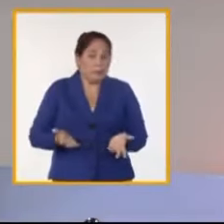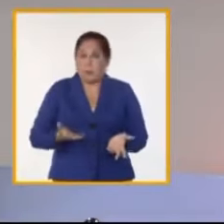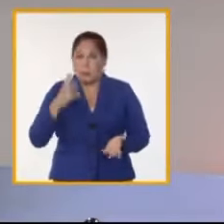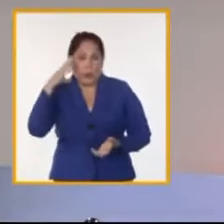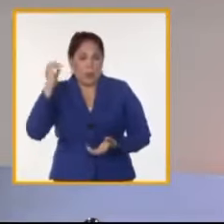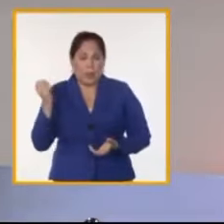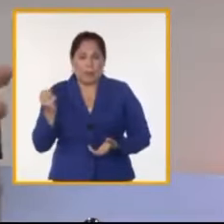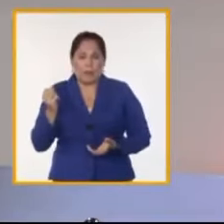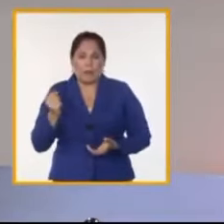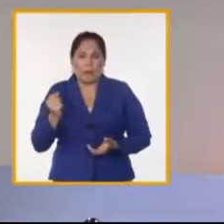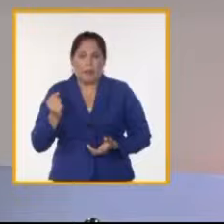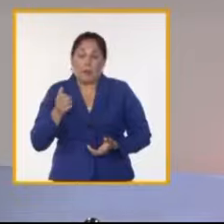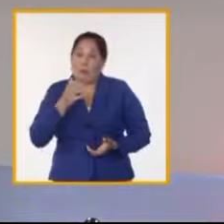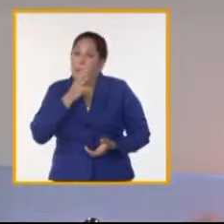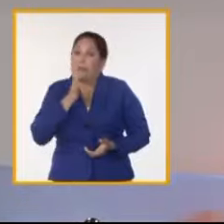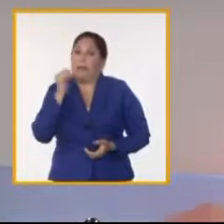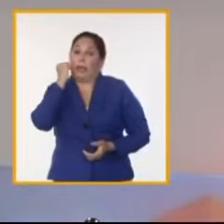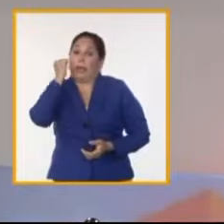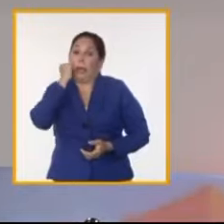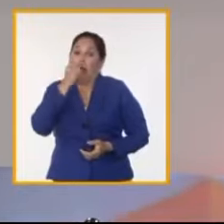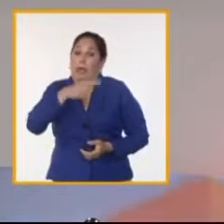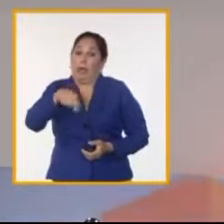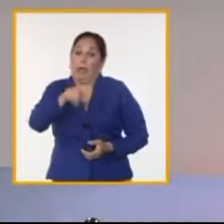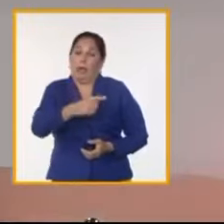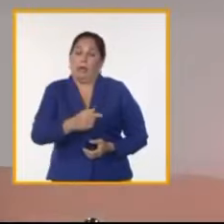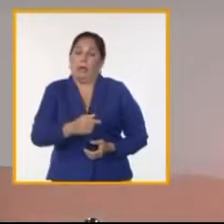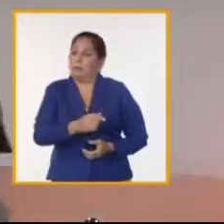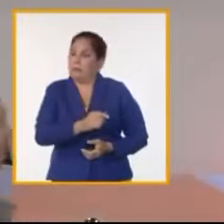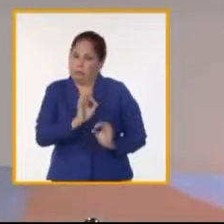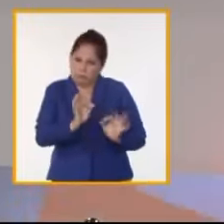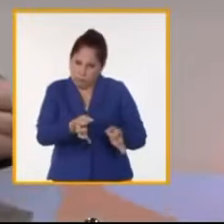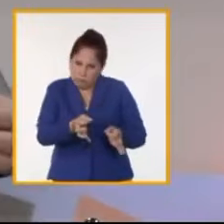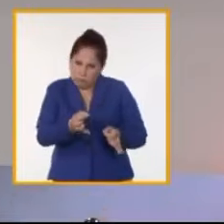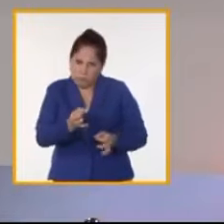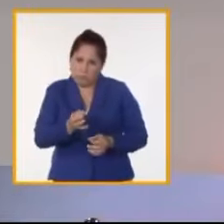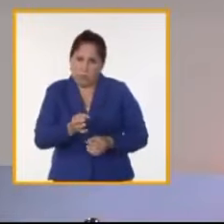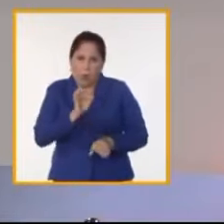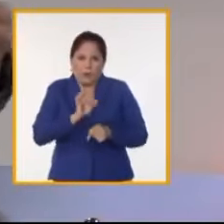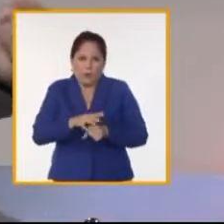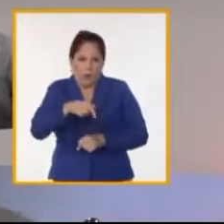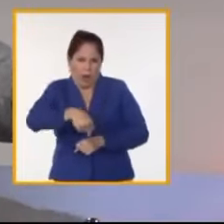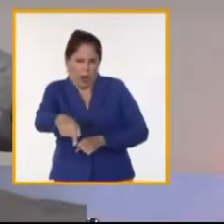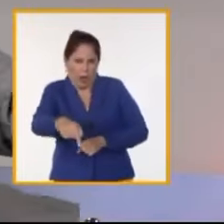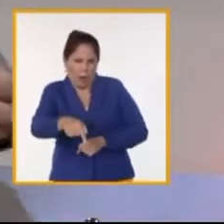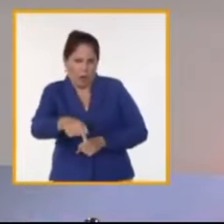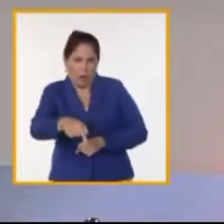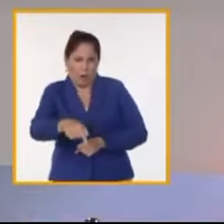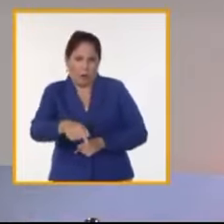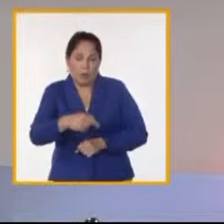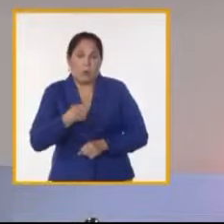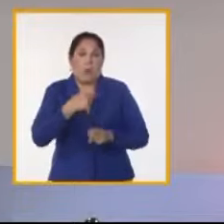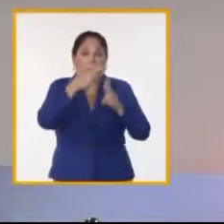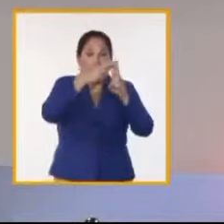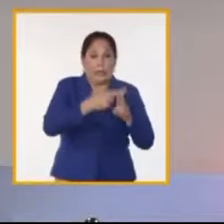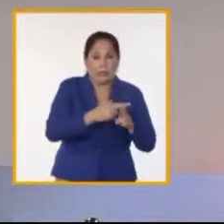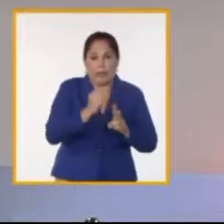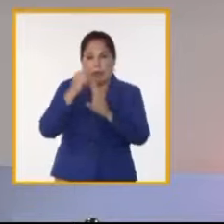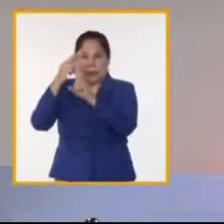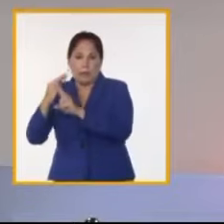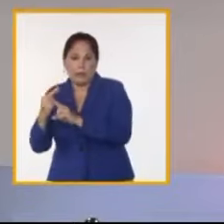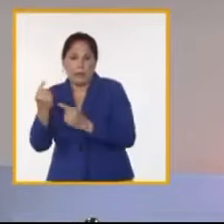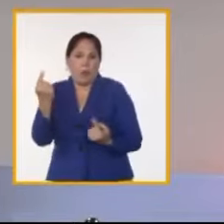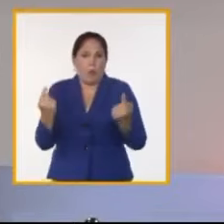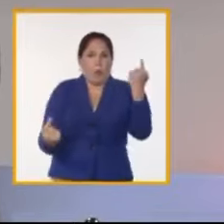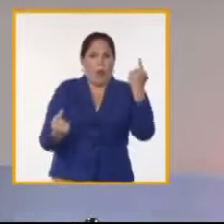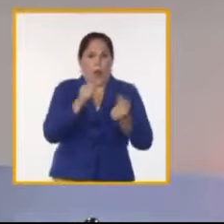no sea una palabra muy adecuada para utilizar pero es la palabra que lleva no comenzó ahora con esta dicotomía de que si estamos aquí que si estamos allá o